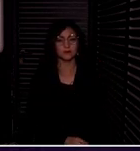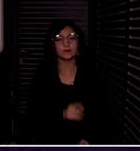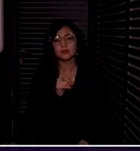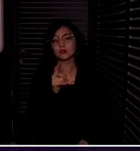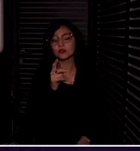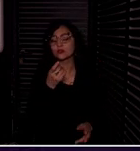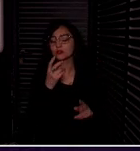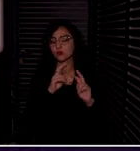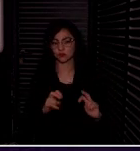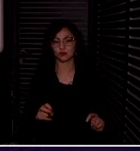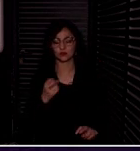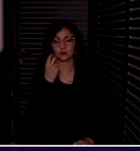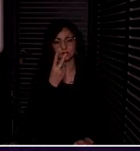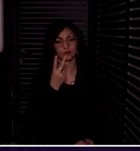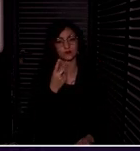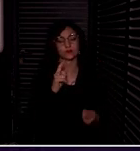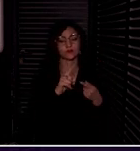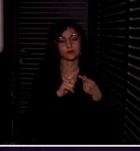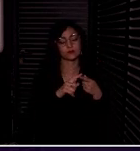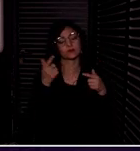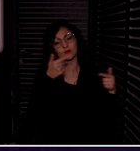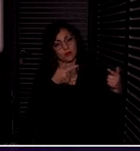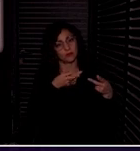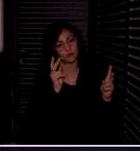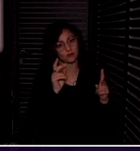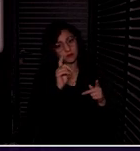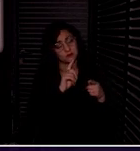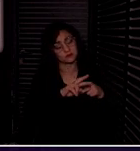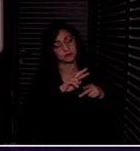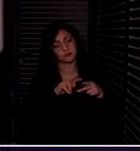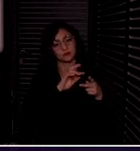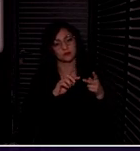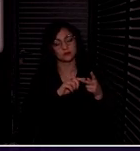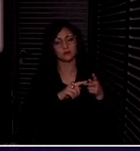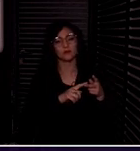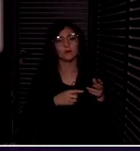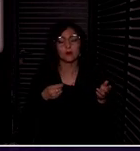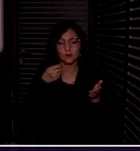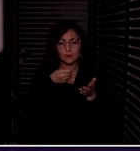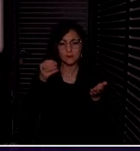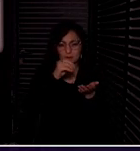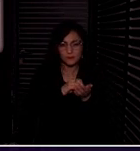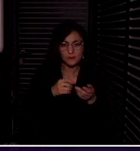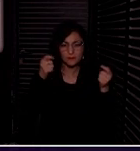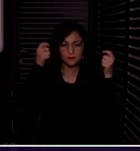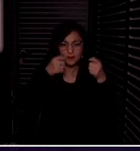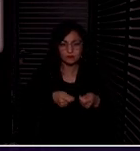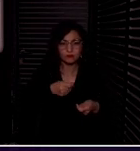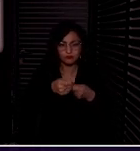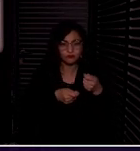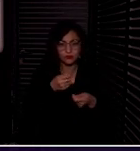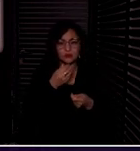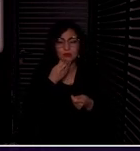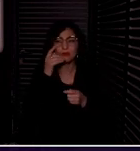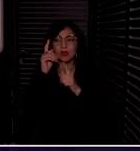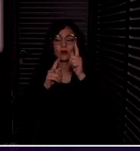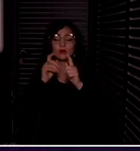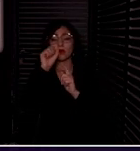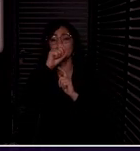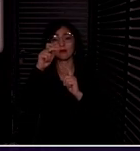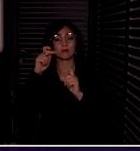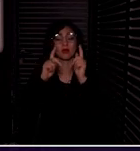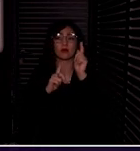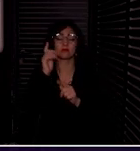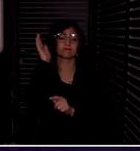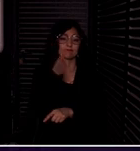modos, o con política pública o como se está resolviendo, con más mercado, más concentración y eliminación, evidentemente, de operadores,